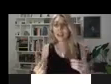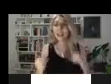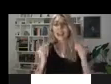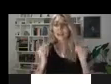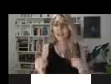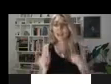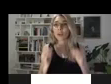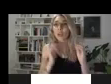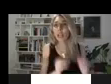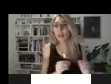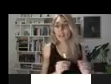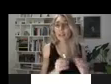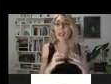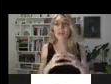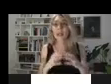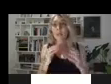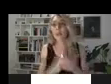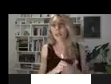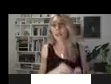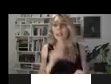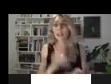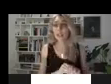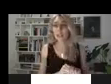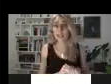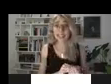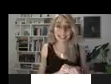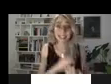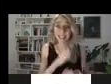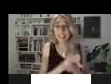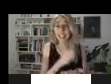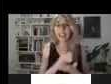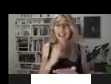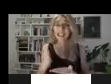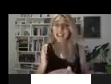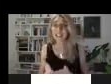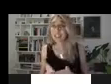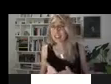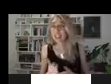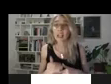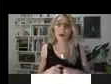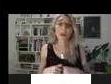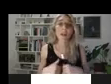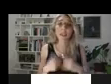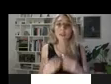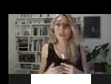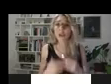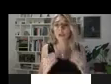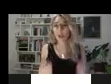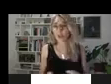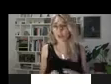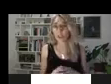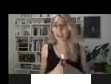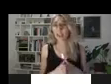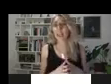serie de elementos claves para poder seguir y calendarizar cientos